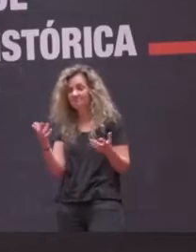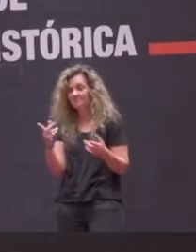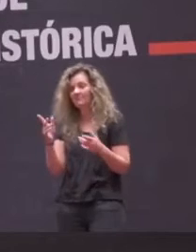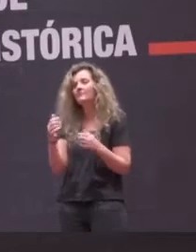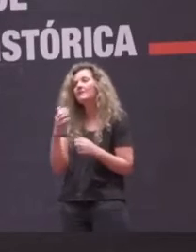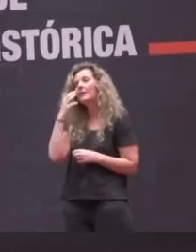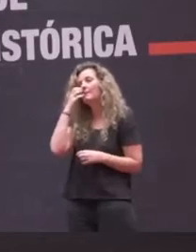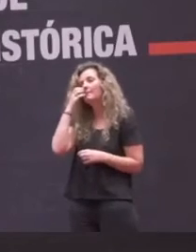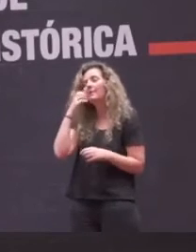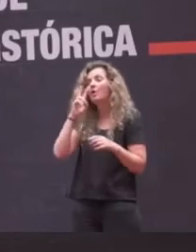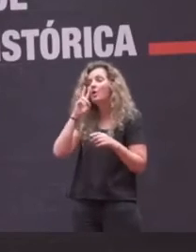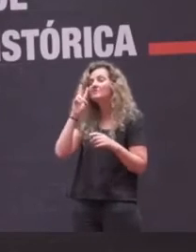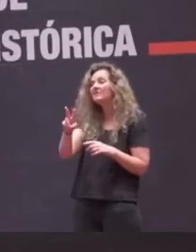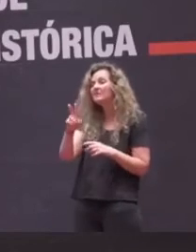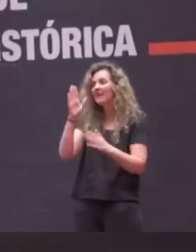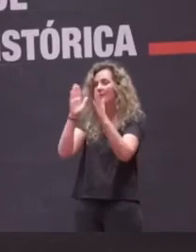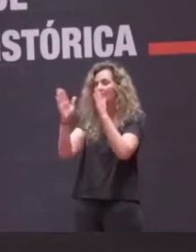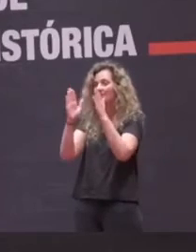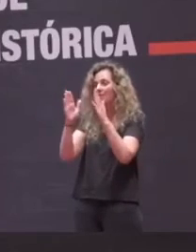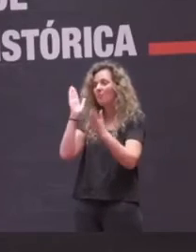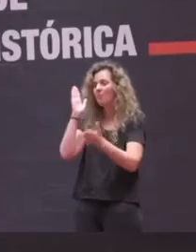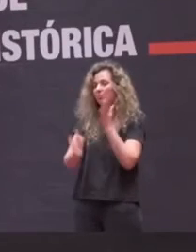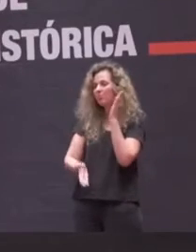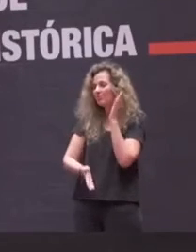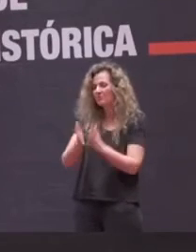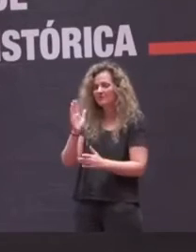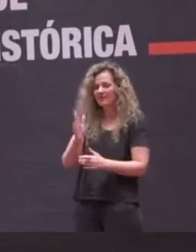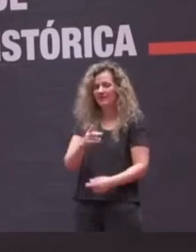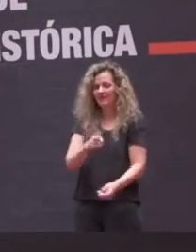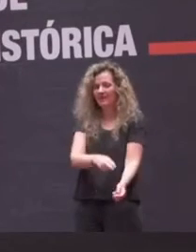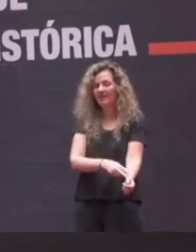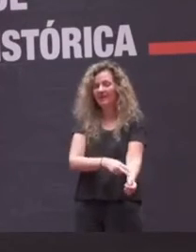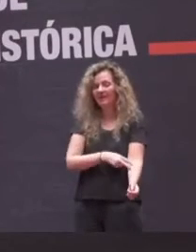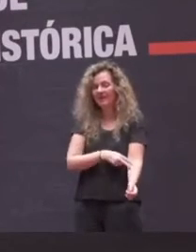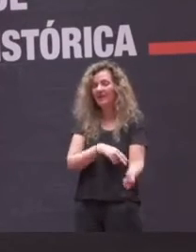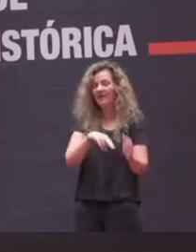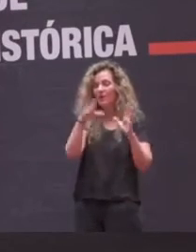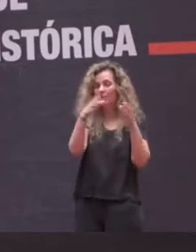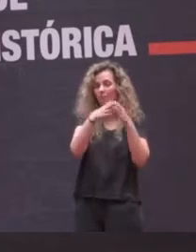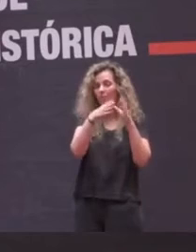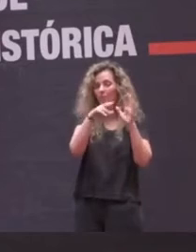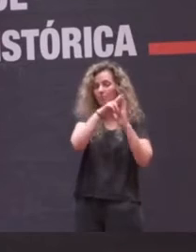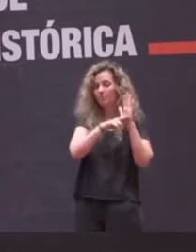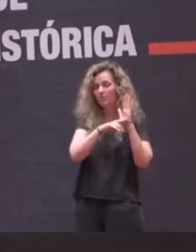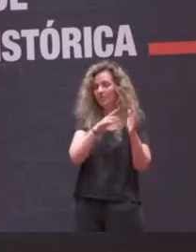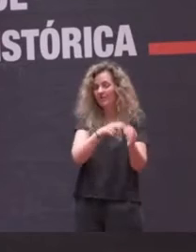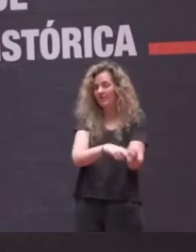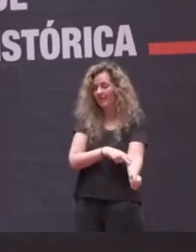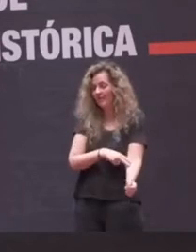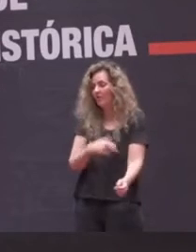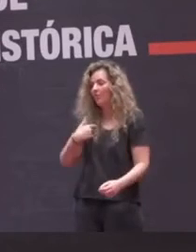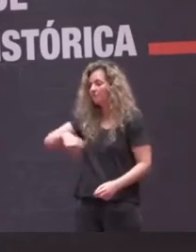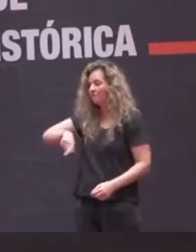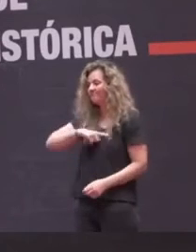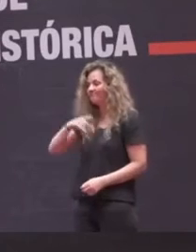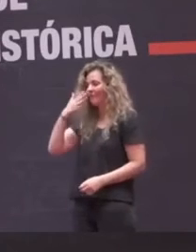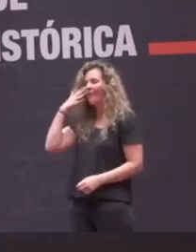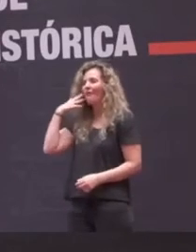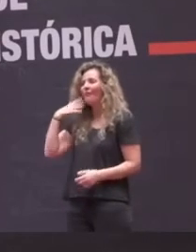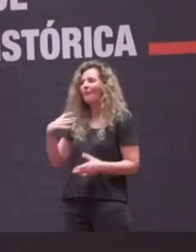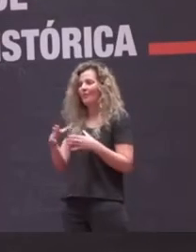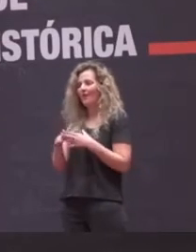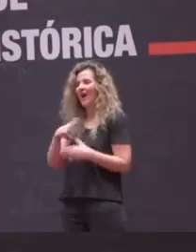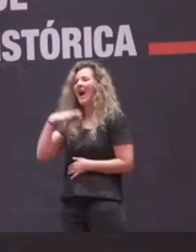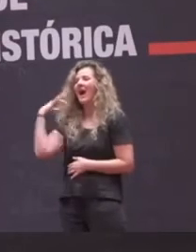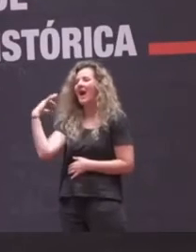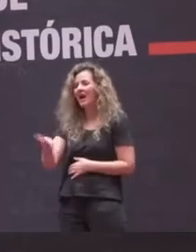do réximen, conseguimos facela desde aquí. Eu creo que é o importante. Conseguimos facela tamén con todo orgullo de que fomos capaces de